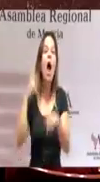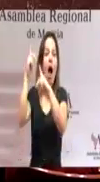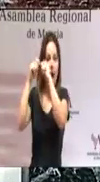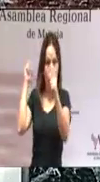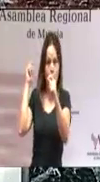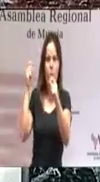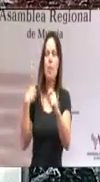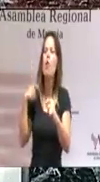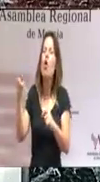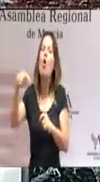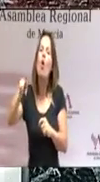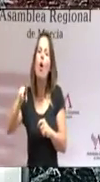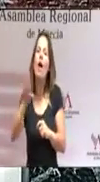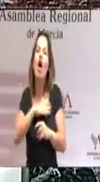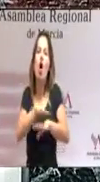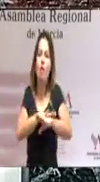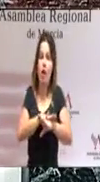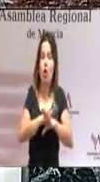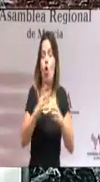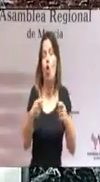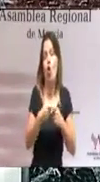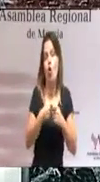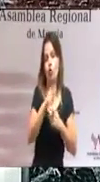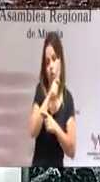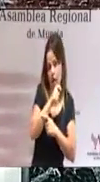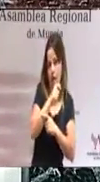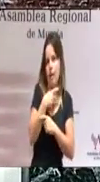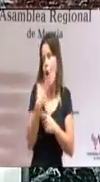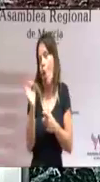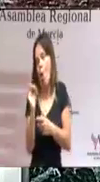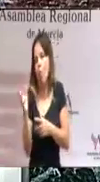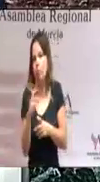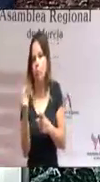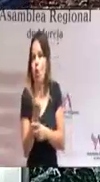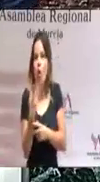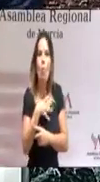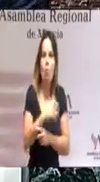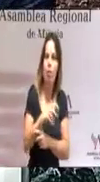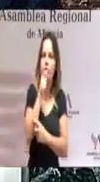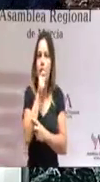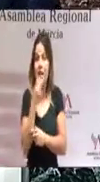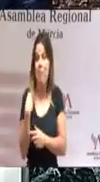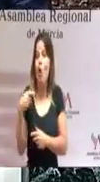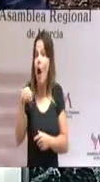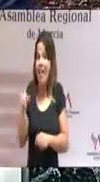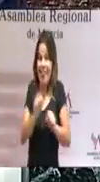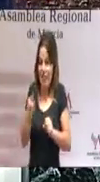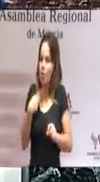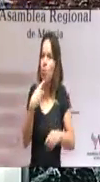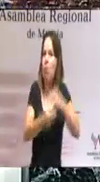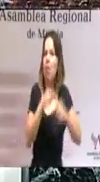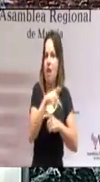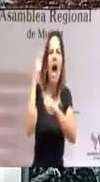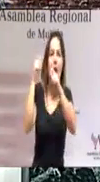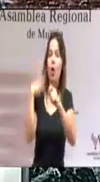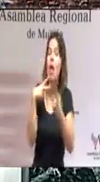Aragón, donde ustedes gobiernan con el Partido Socialista o el Partido Socialista con ustedes. Pues se ha hecho lo que usted defiende aquí. Efectivamente, allí no